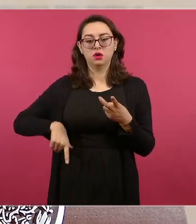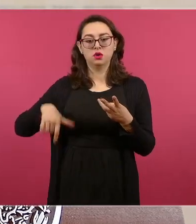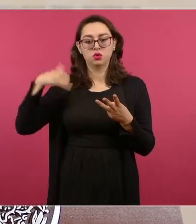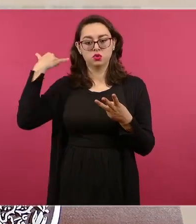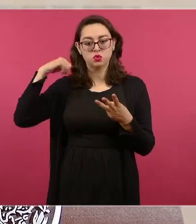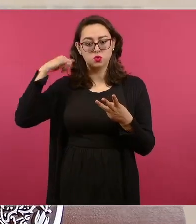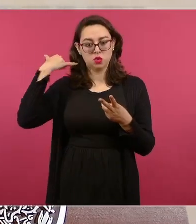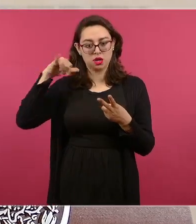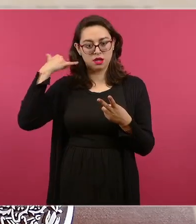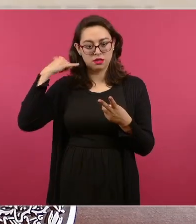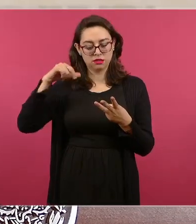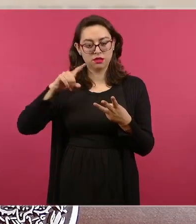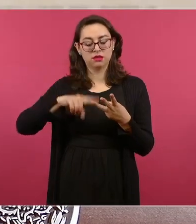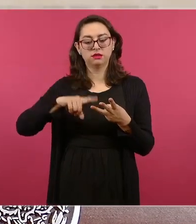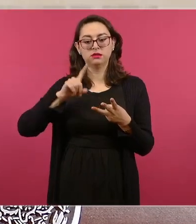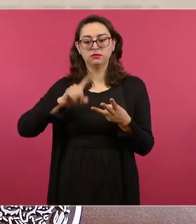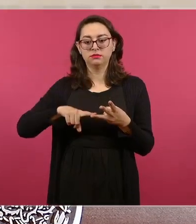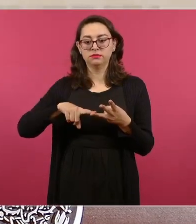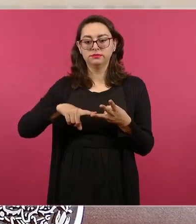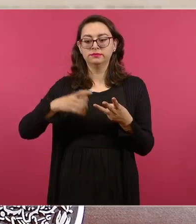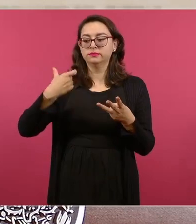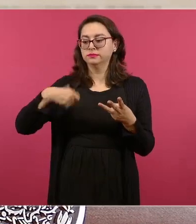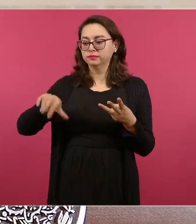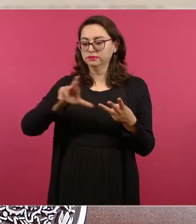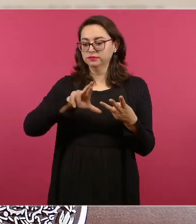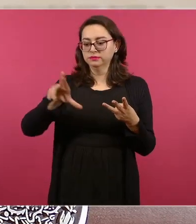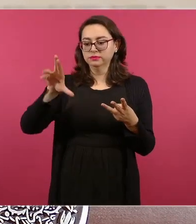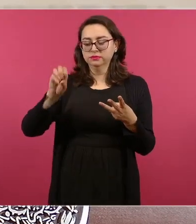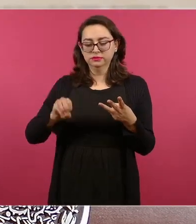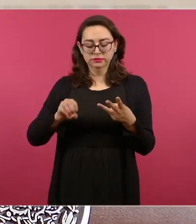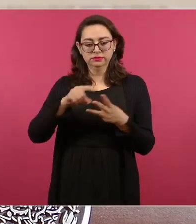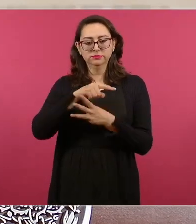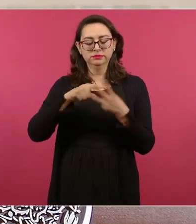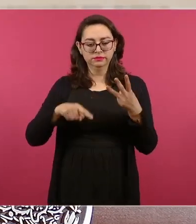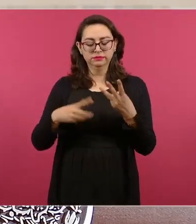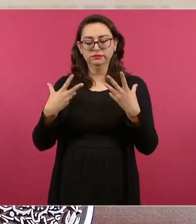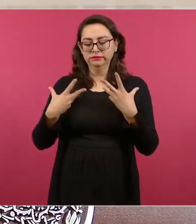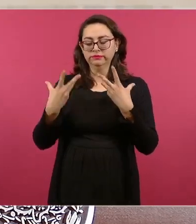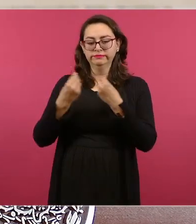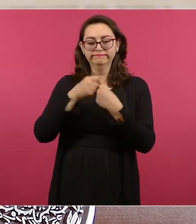la gobernadora de Quintana Roo.